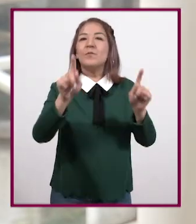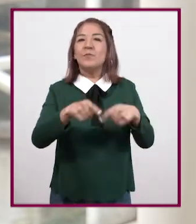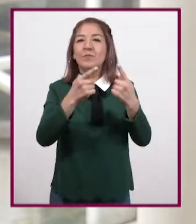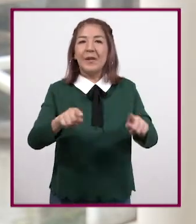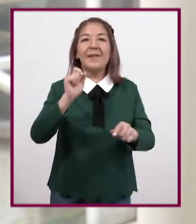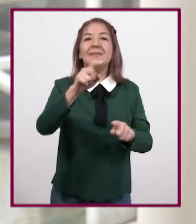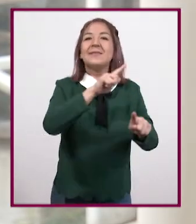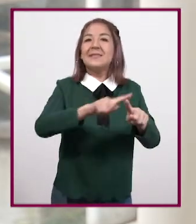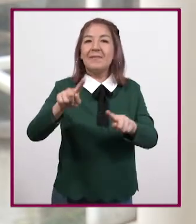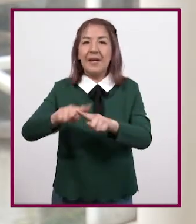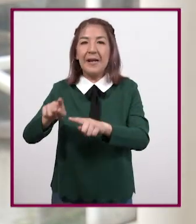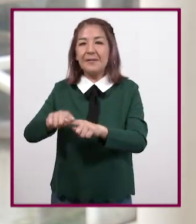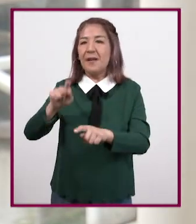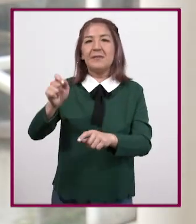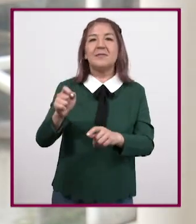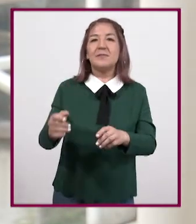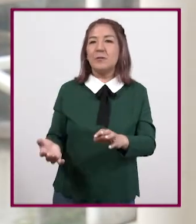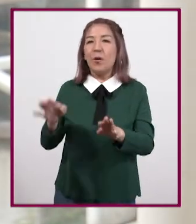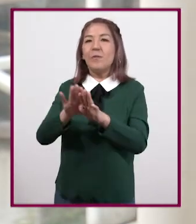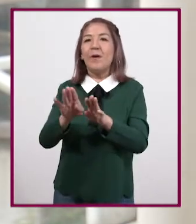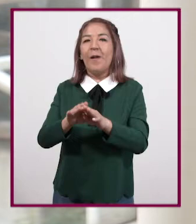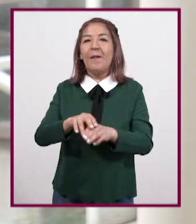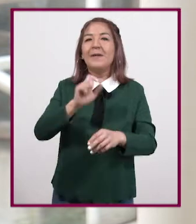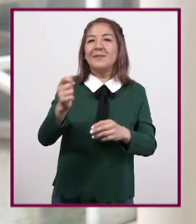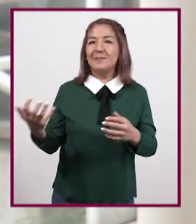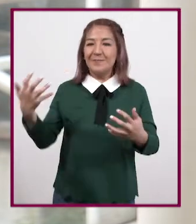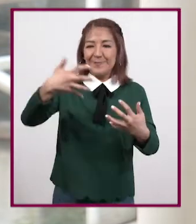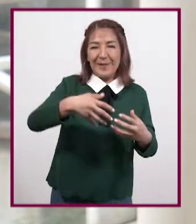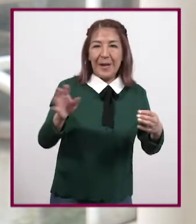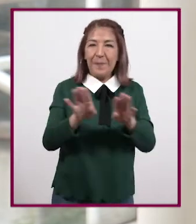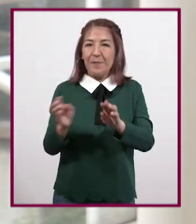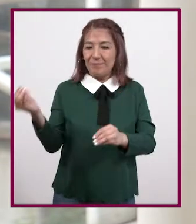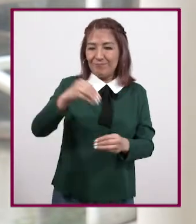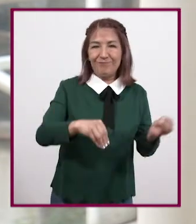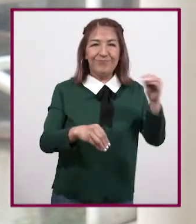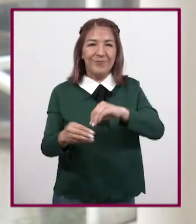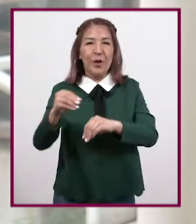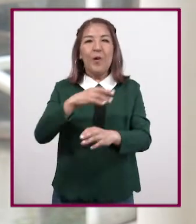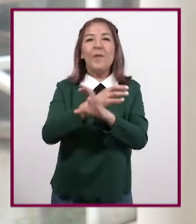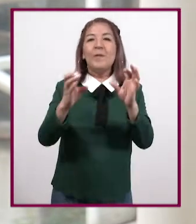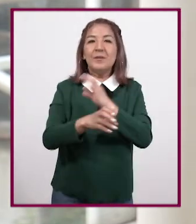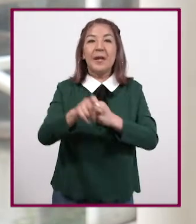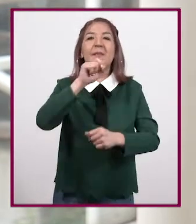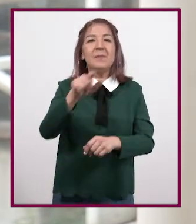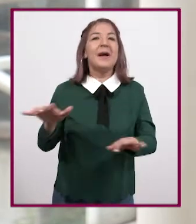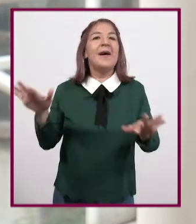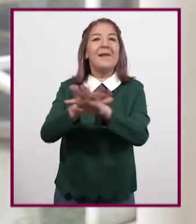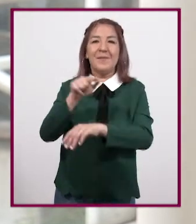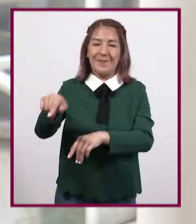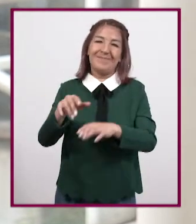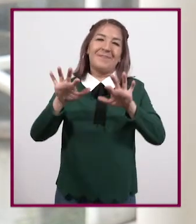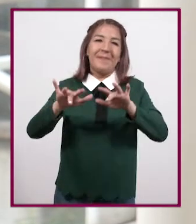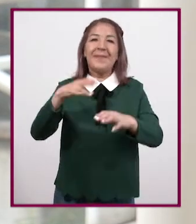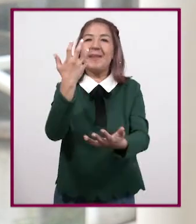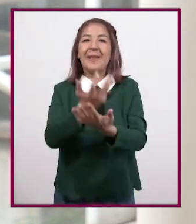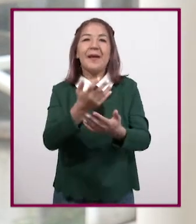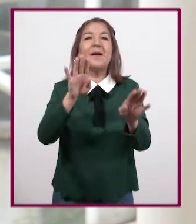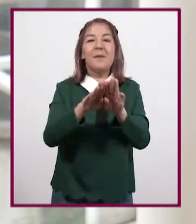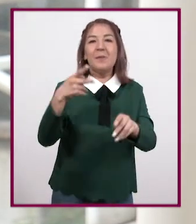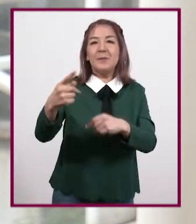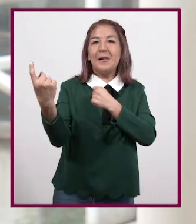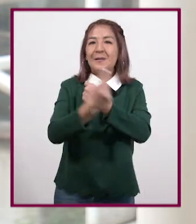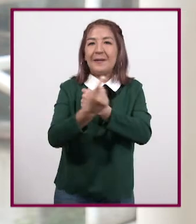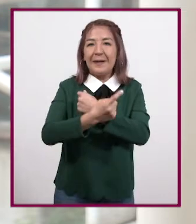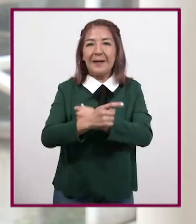partir de las diferentes grabaciones, y a veces también ya se utilizan como alteraciones digitales que nos